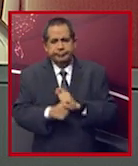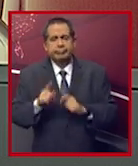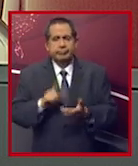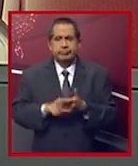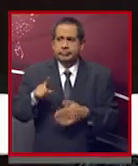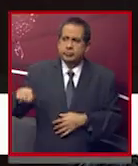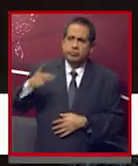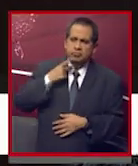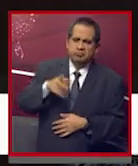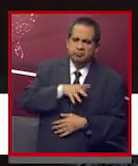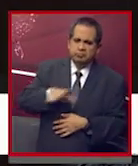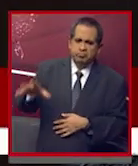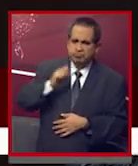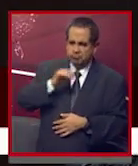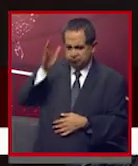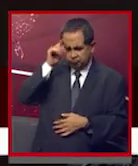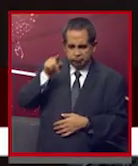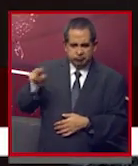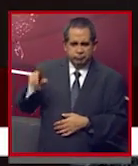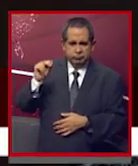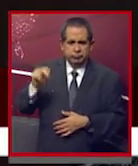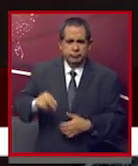de la clase política del país.